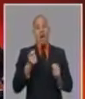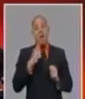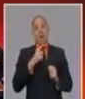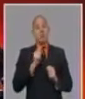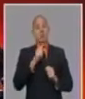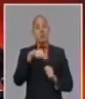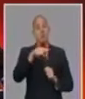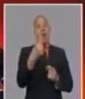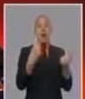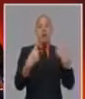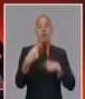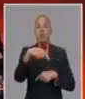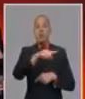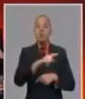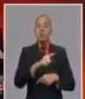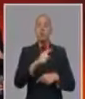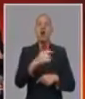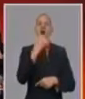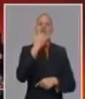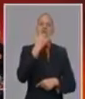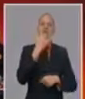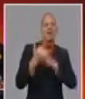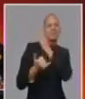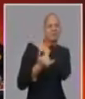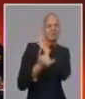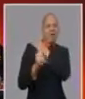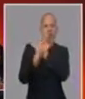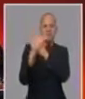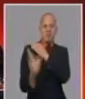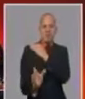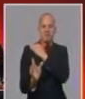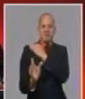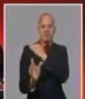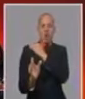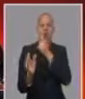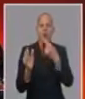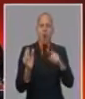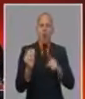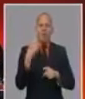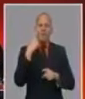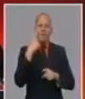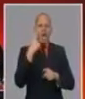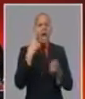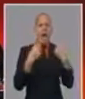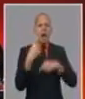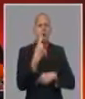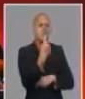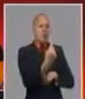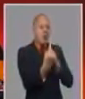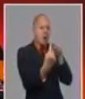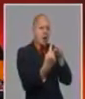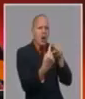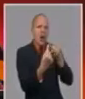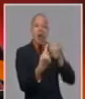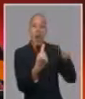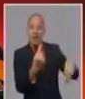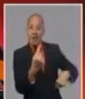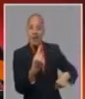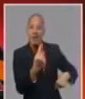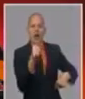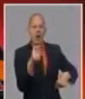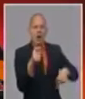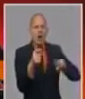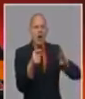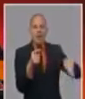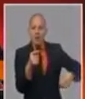lesiones pulmonares, pero sí hemos visto que se ha repetido, por ejemplo, en función renal, el deterioro del paciente asociado al estado de la